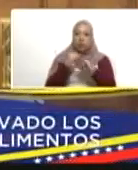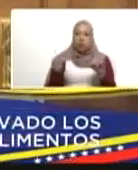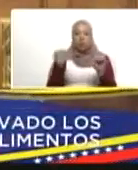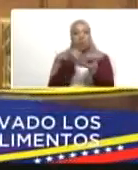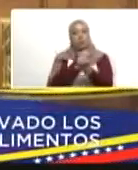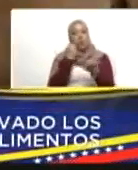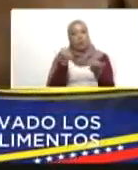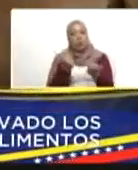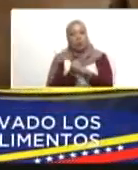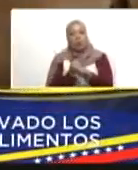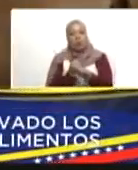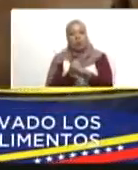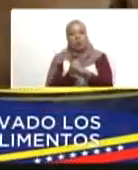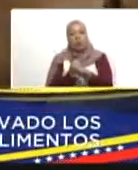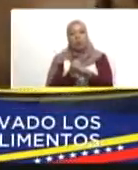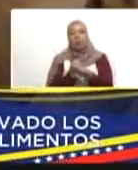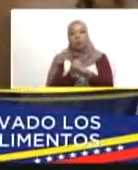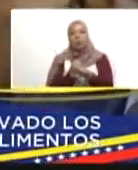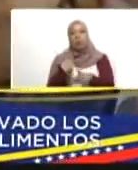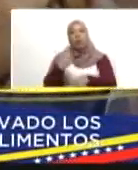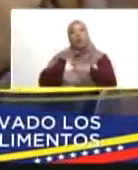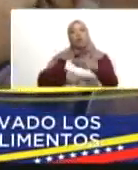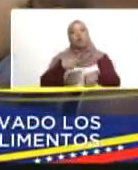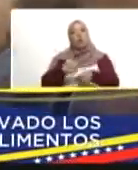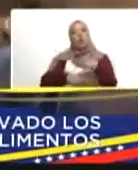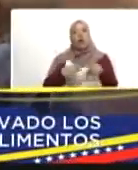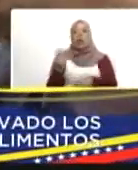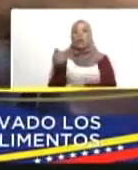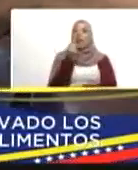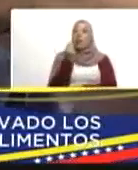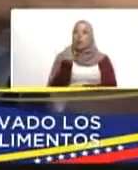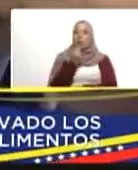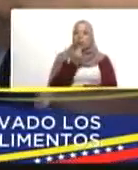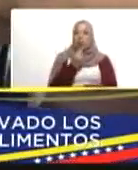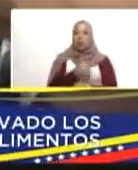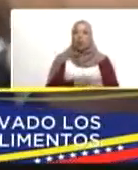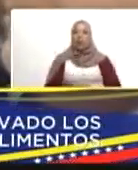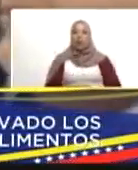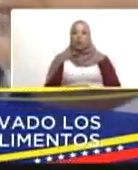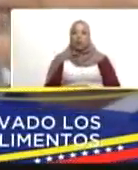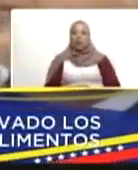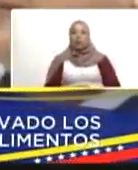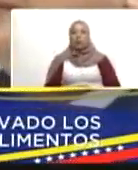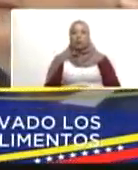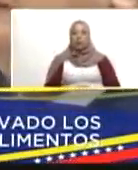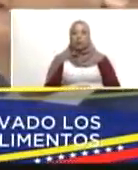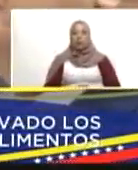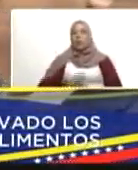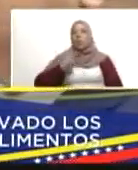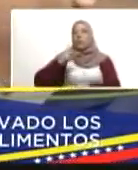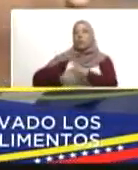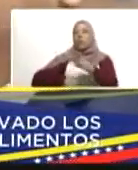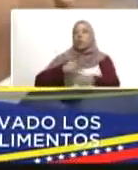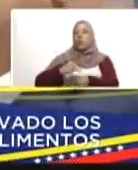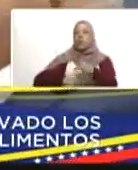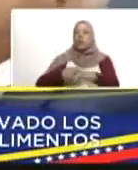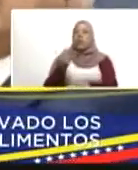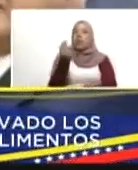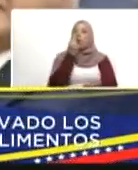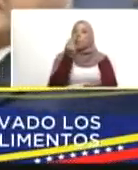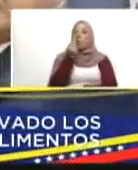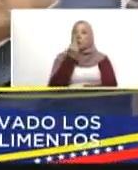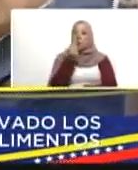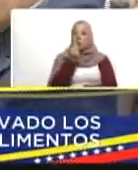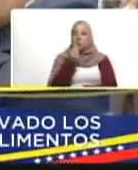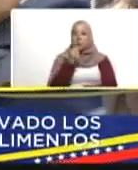económica es la producción de tus alimentos es la producción de los alimentos